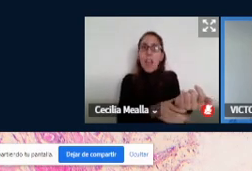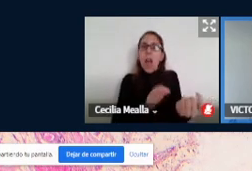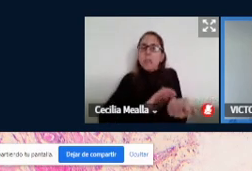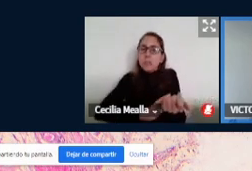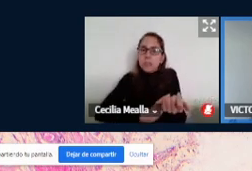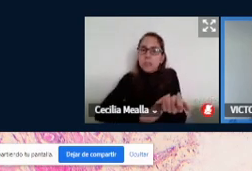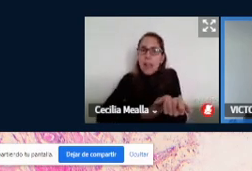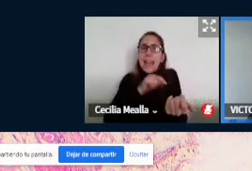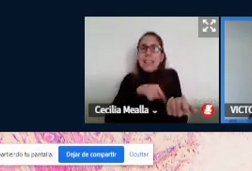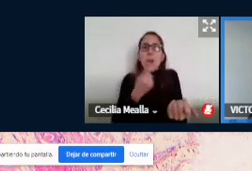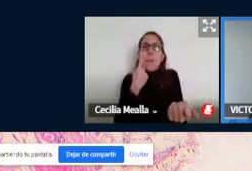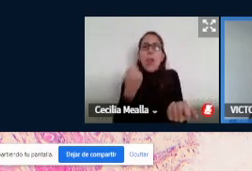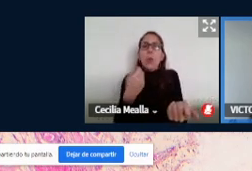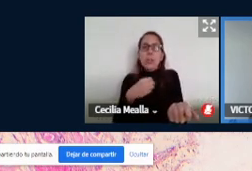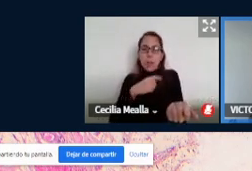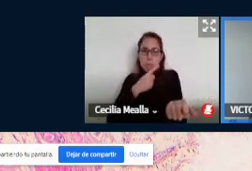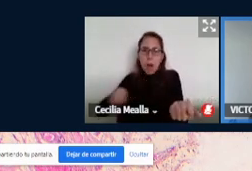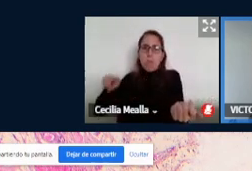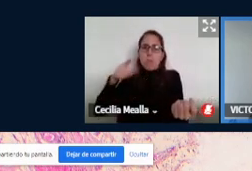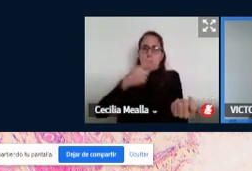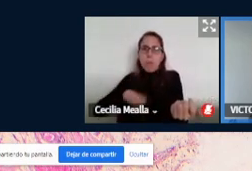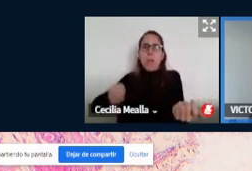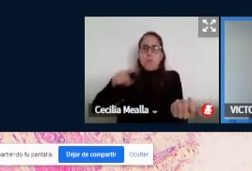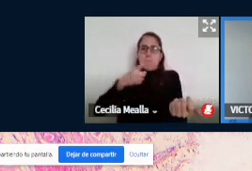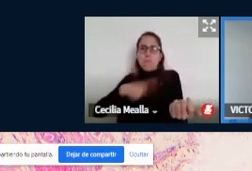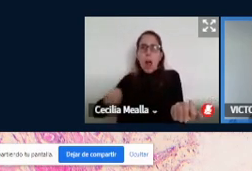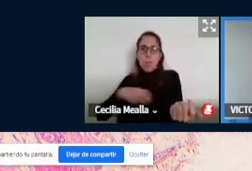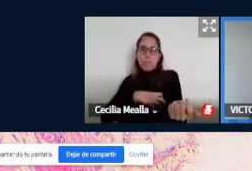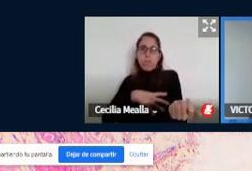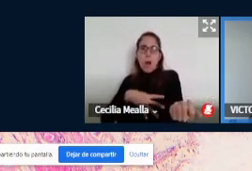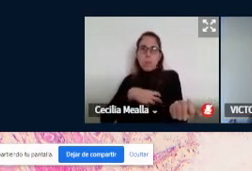que manda por flujos,